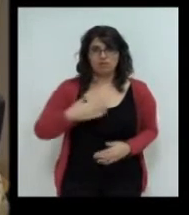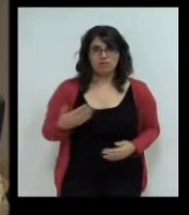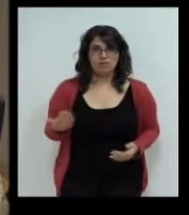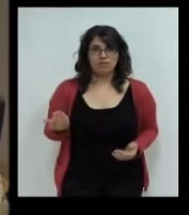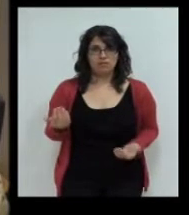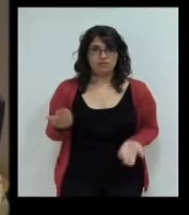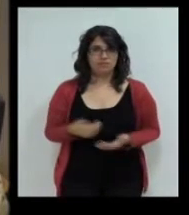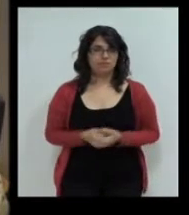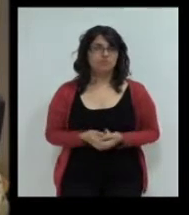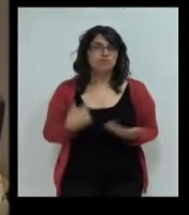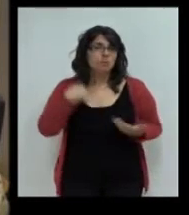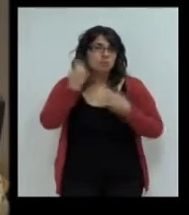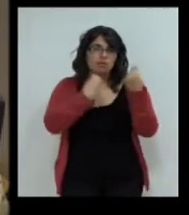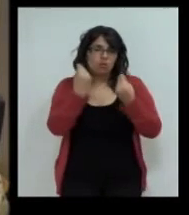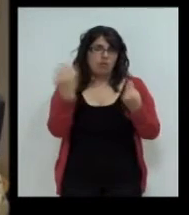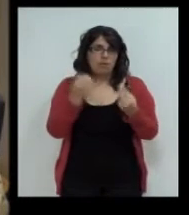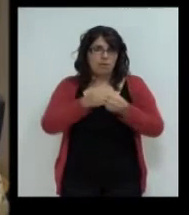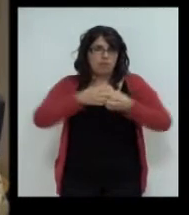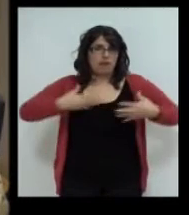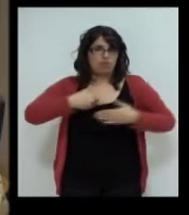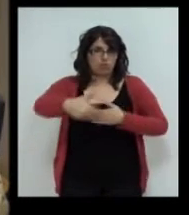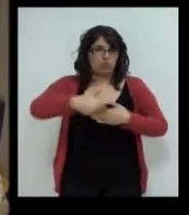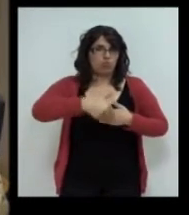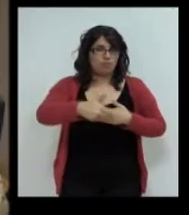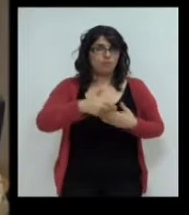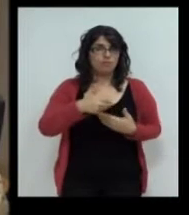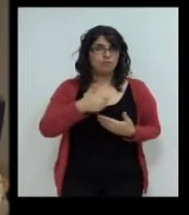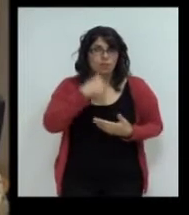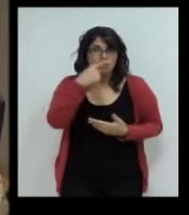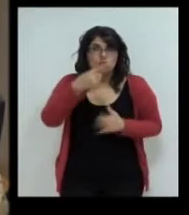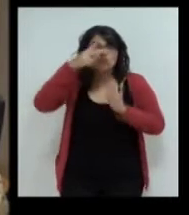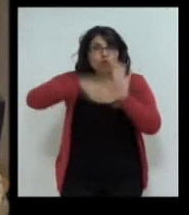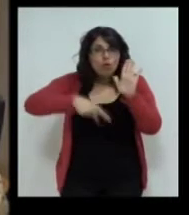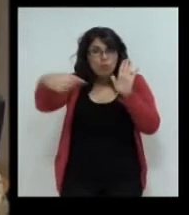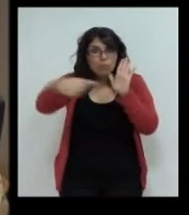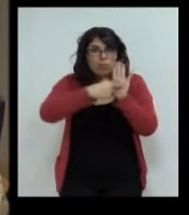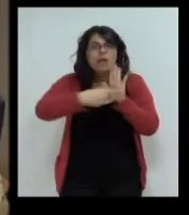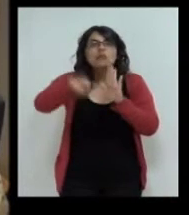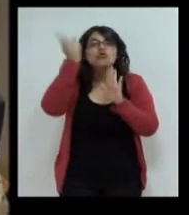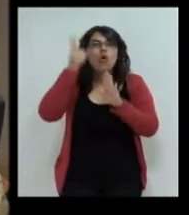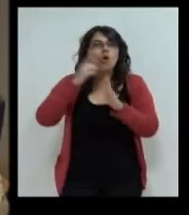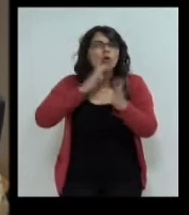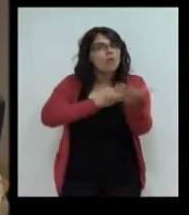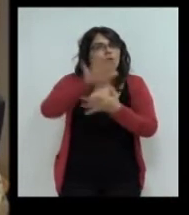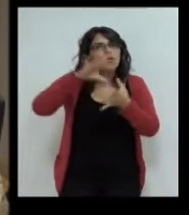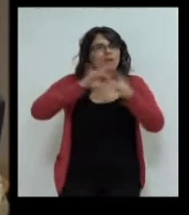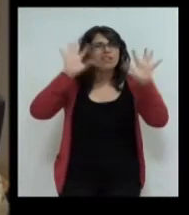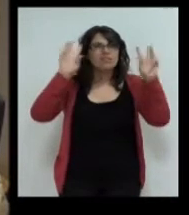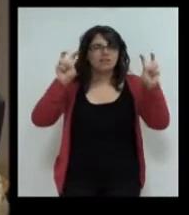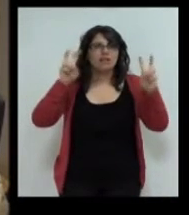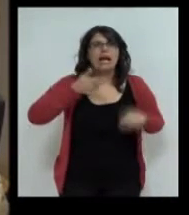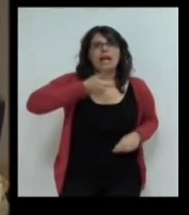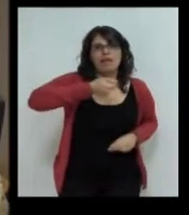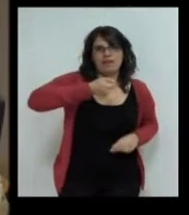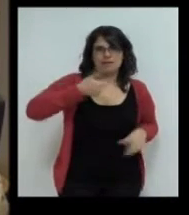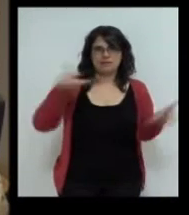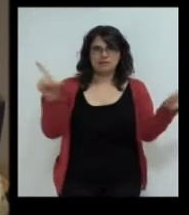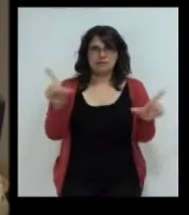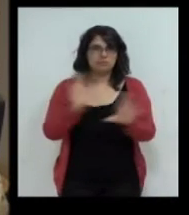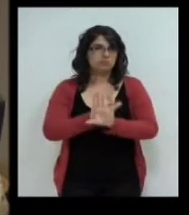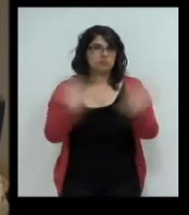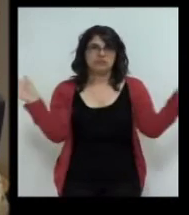esta medida. Yo creo que habría que ampliarla en el futuro. Y como ya digo, es una norma que solo aplica a los radiodifusores. Entonces, con todo